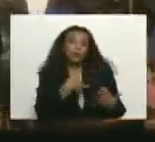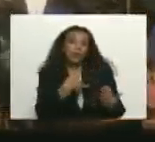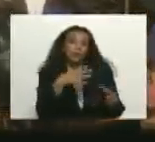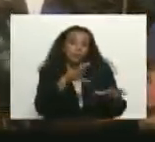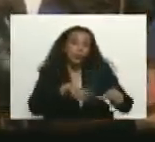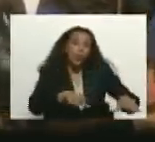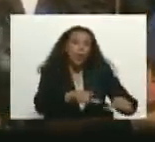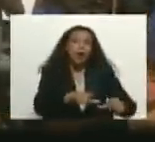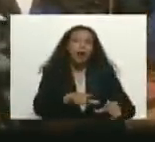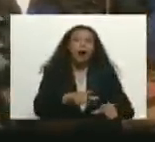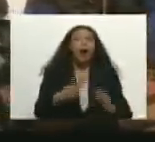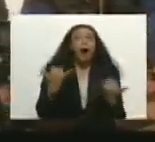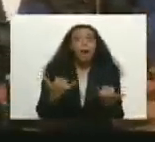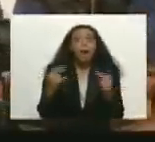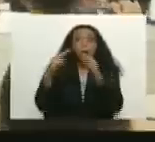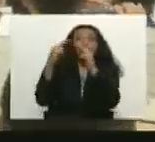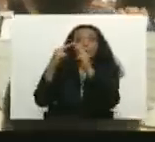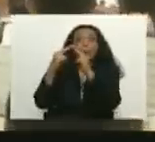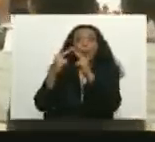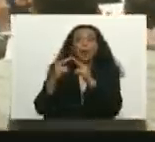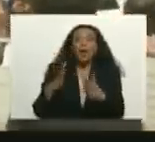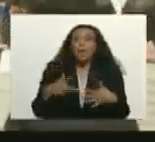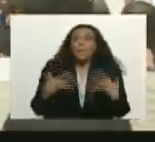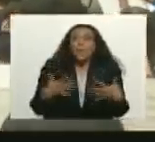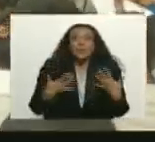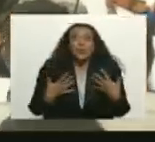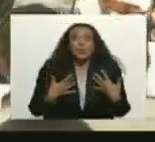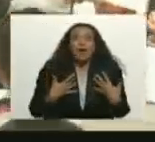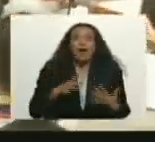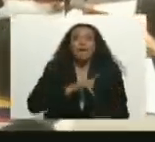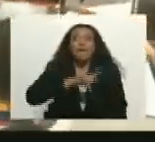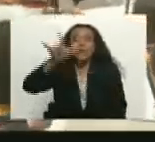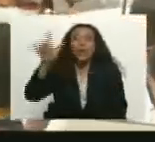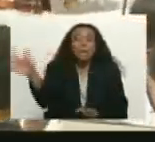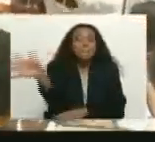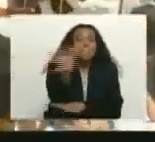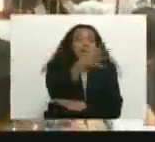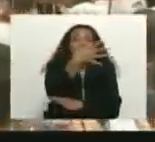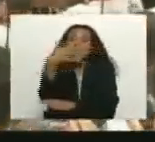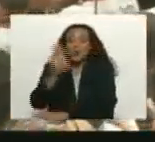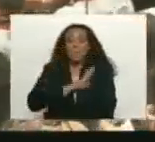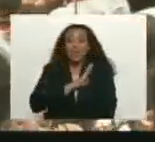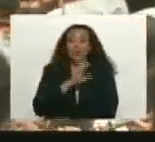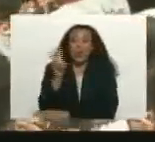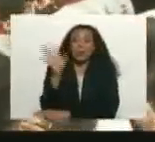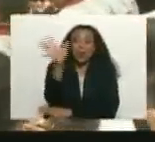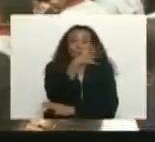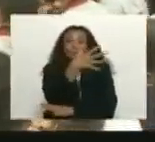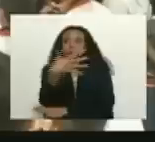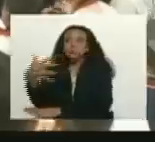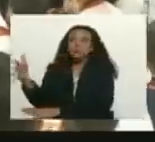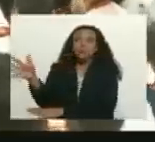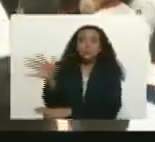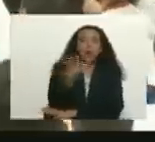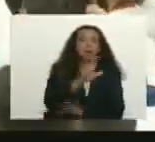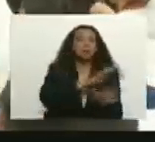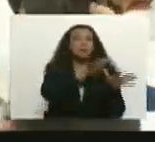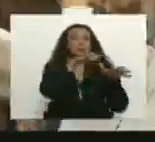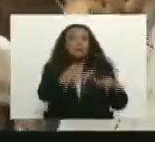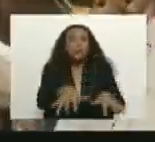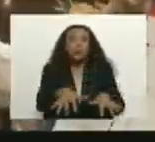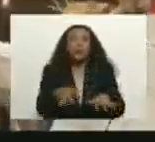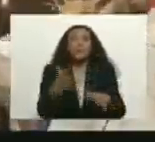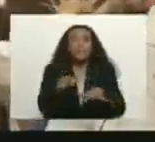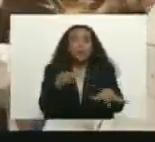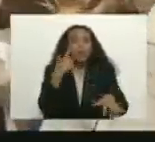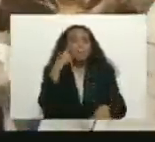donde estuvieron ellos, y lo que más a uno se emocionaba cuando estaba ahí era ver la bandera de Venezuela, porque siempre van venezolanos a los conciertos. Correcto. Y en esta oportunidad poder